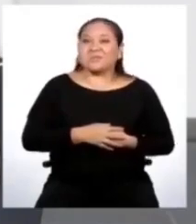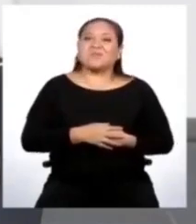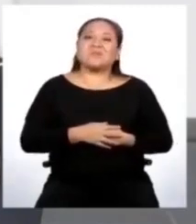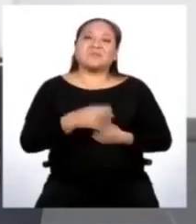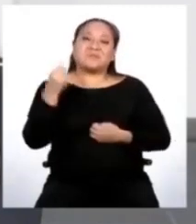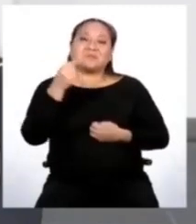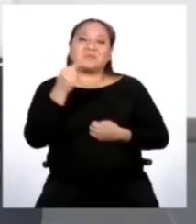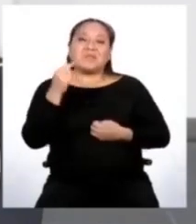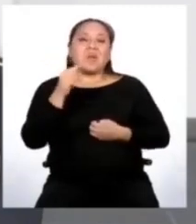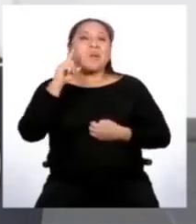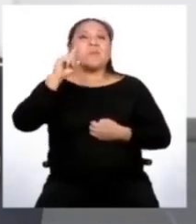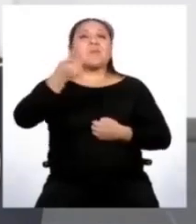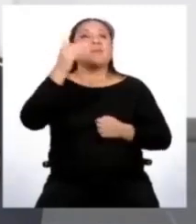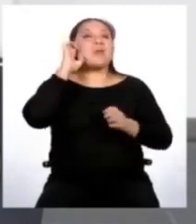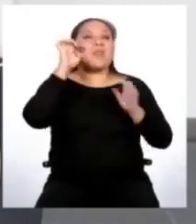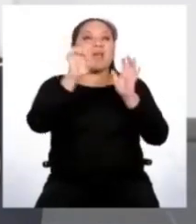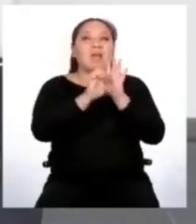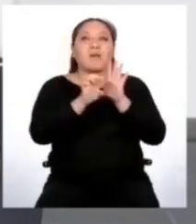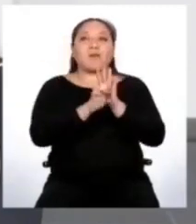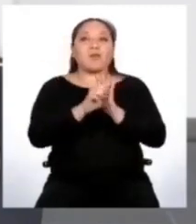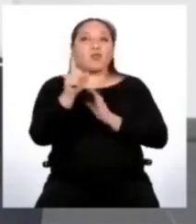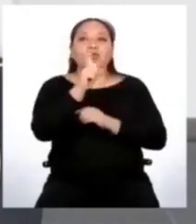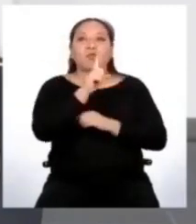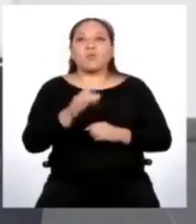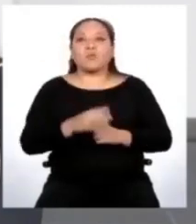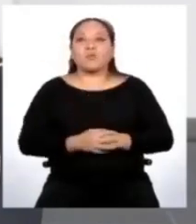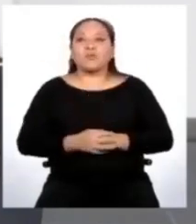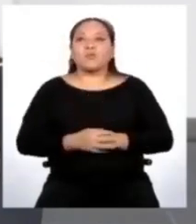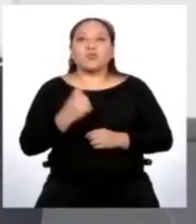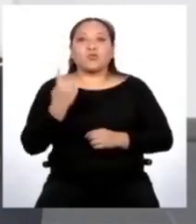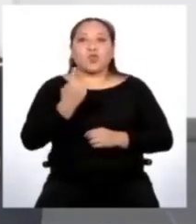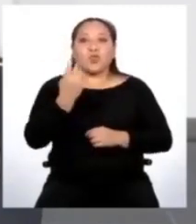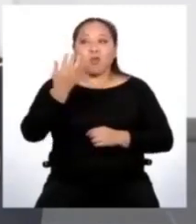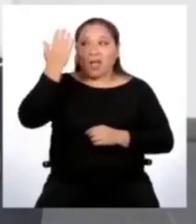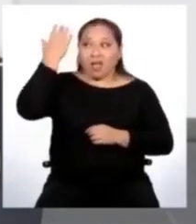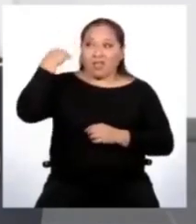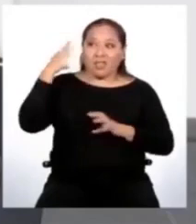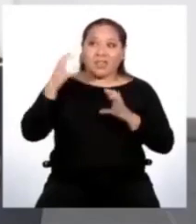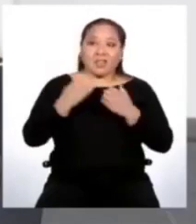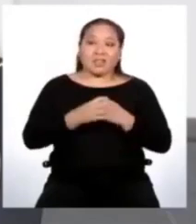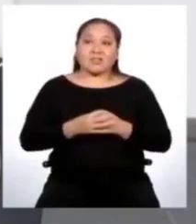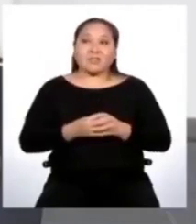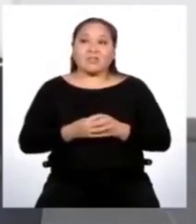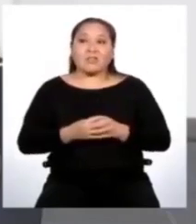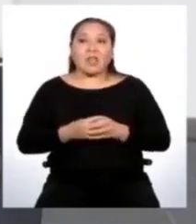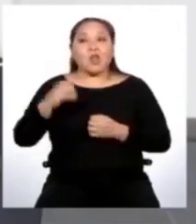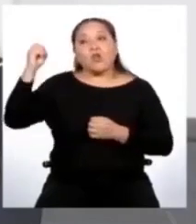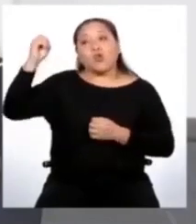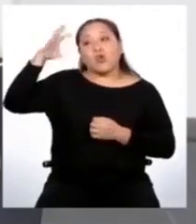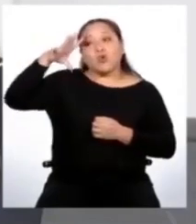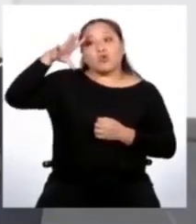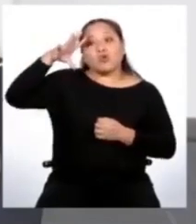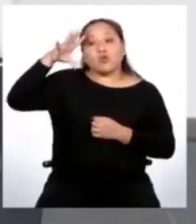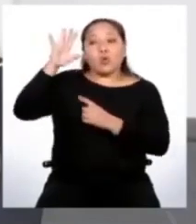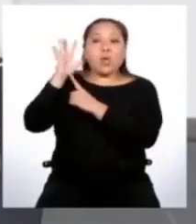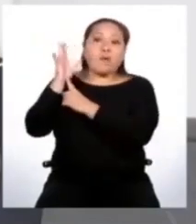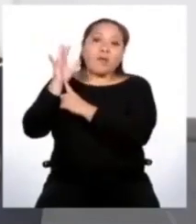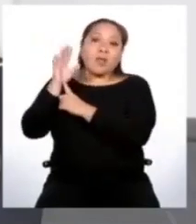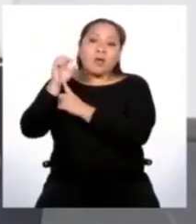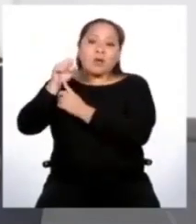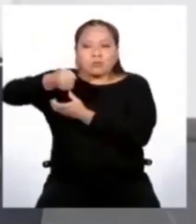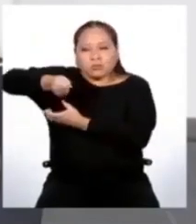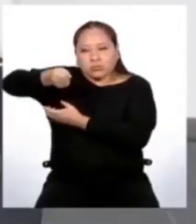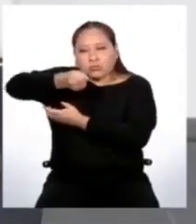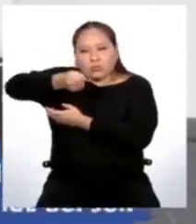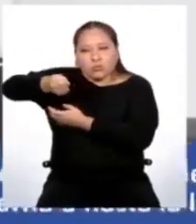Para nuestro primer ejemplo, no usaremos más que lo de la sesión anterior. Una fuente de luz que puede ser una vela, una linterna o